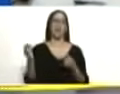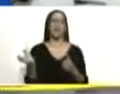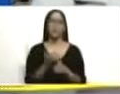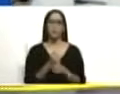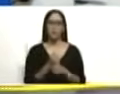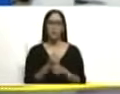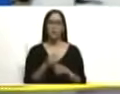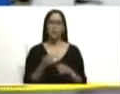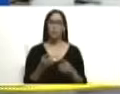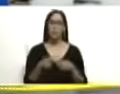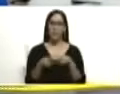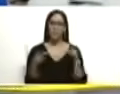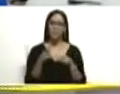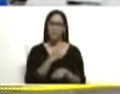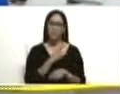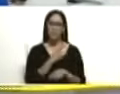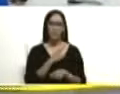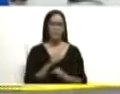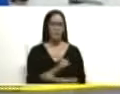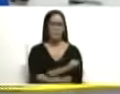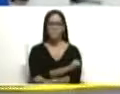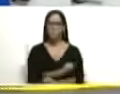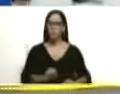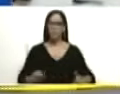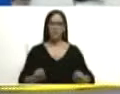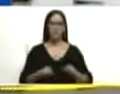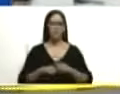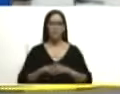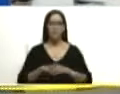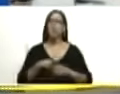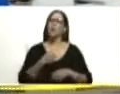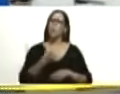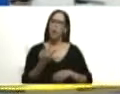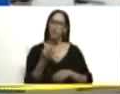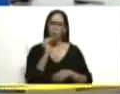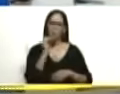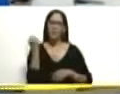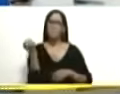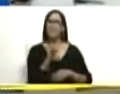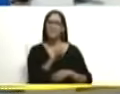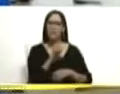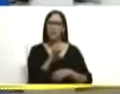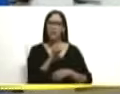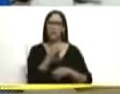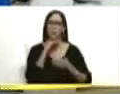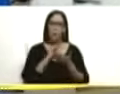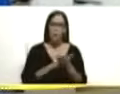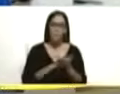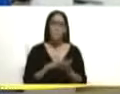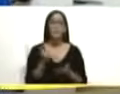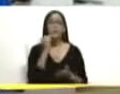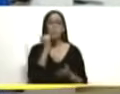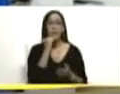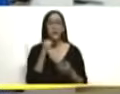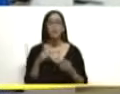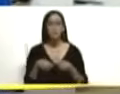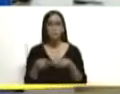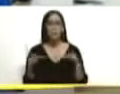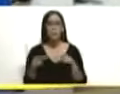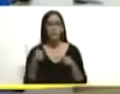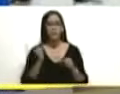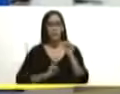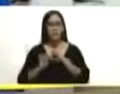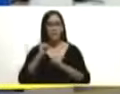Imposible. Eso no había manera. ¿Cuántos jóvenes asesinaron por reclamar un cupo, por defender el derecho al